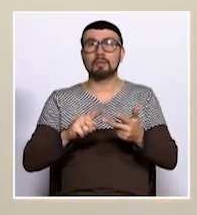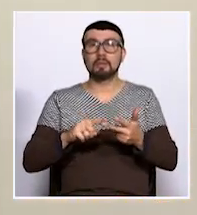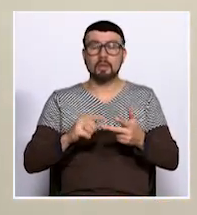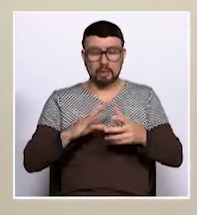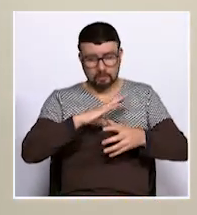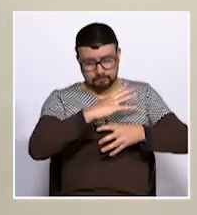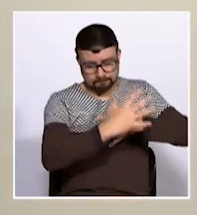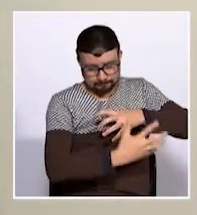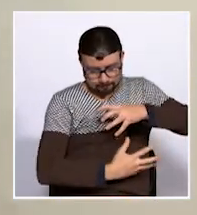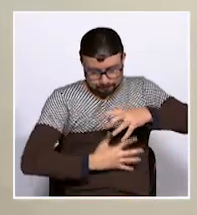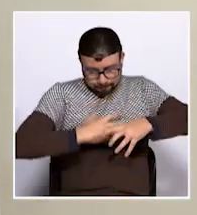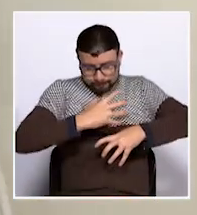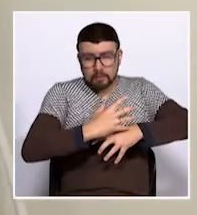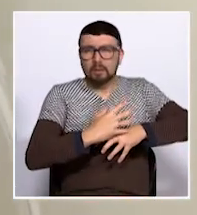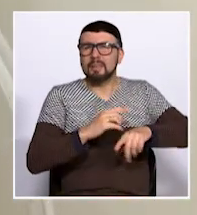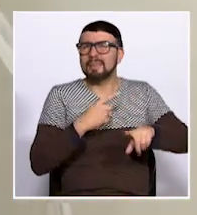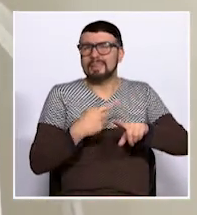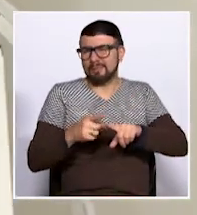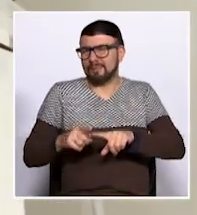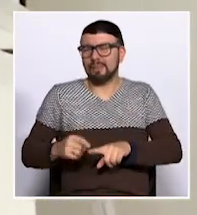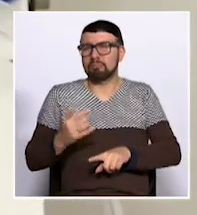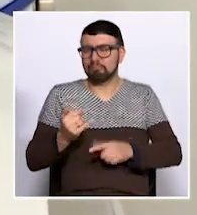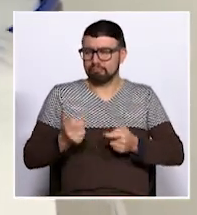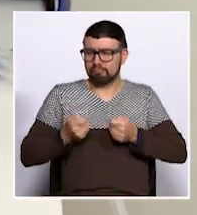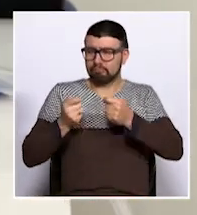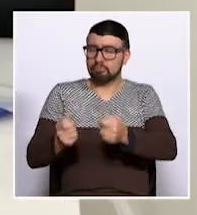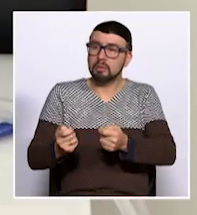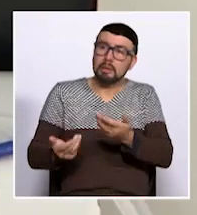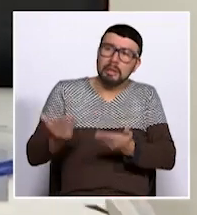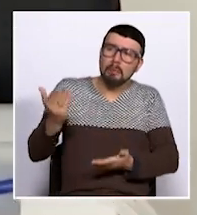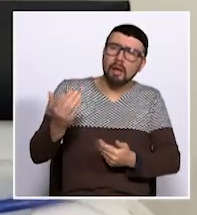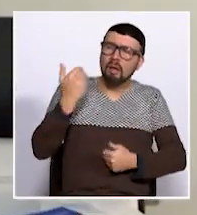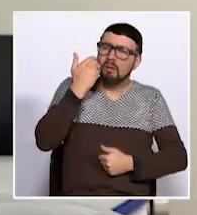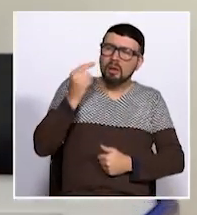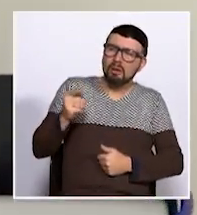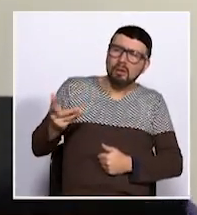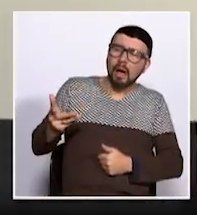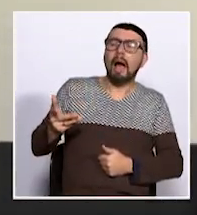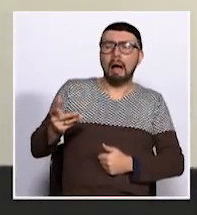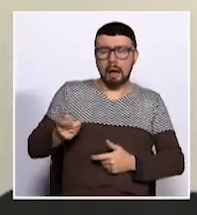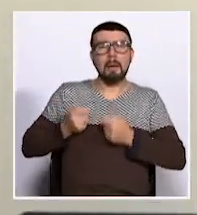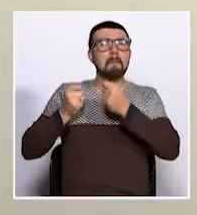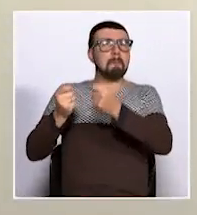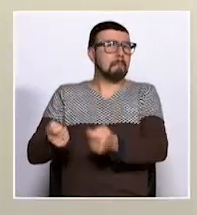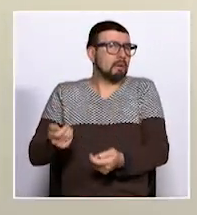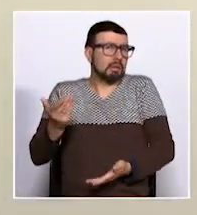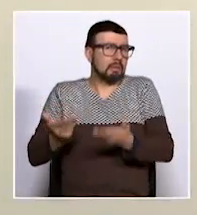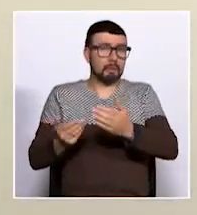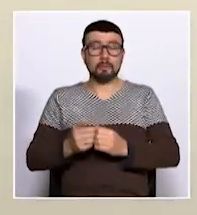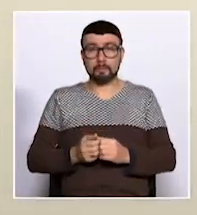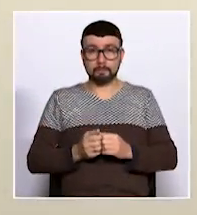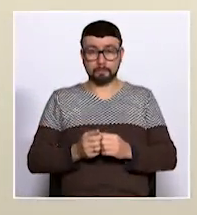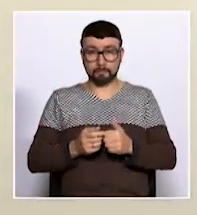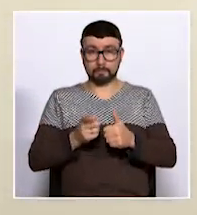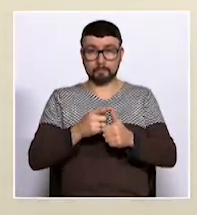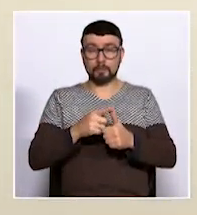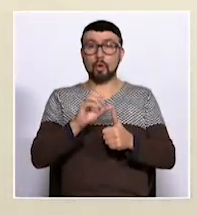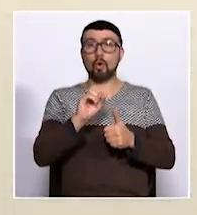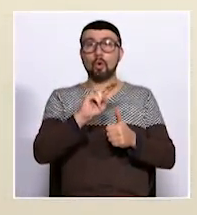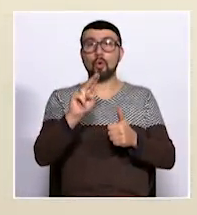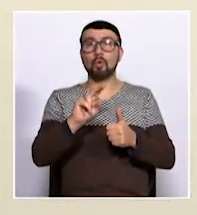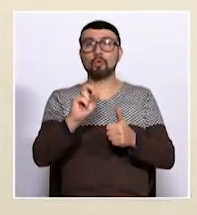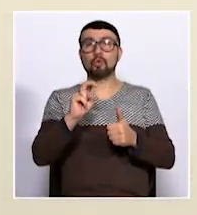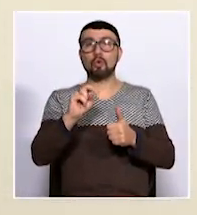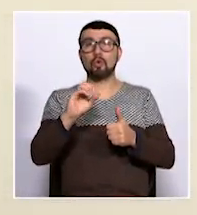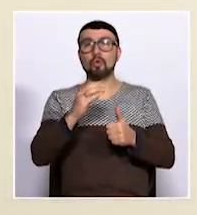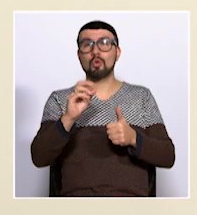vesical, ya para diferente tipo de patologías, dependiendo de lo que tenga cada paciente. El ozono rectal es, como lo dice su nombre, es una